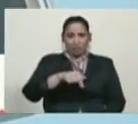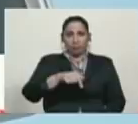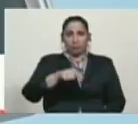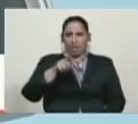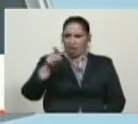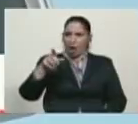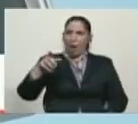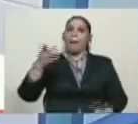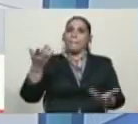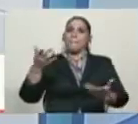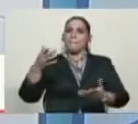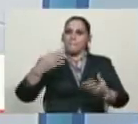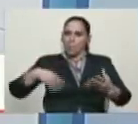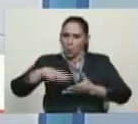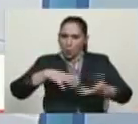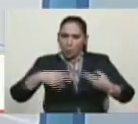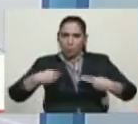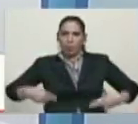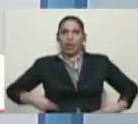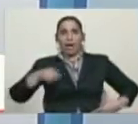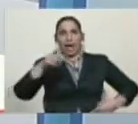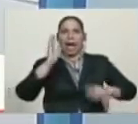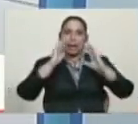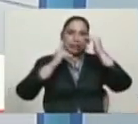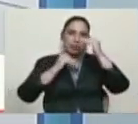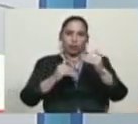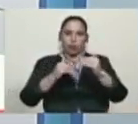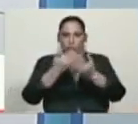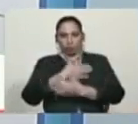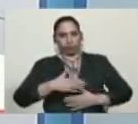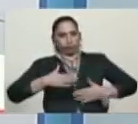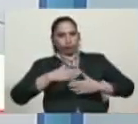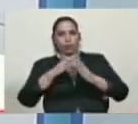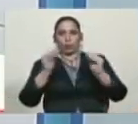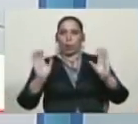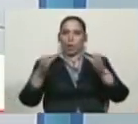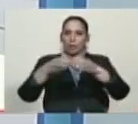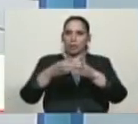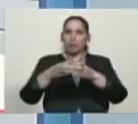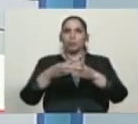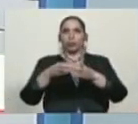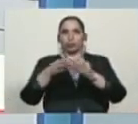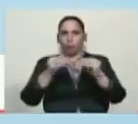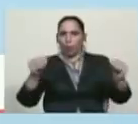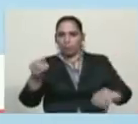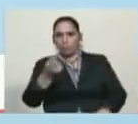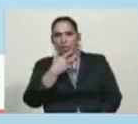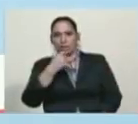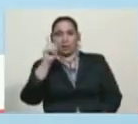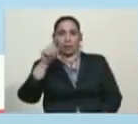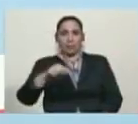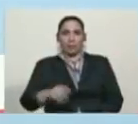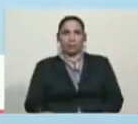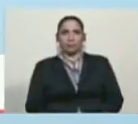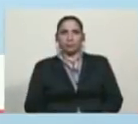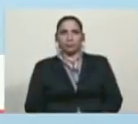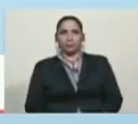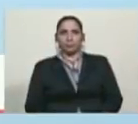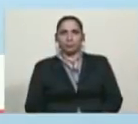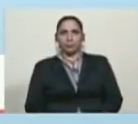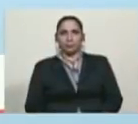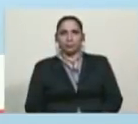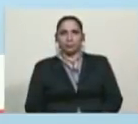atención de calidad dotada con todo estos equipos y al mismo tiempo con los medicamentos también está siendo reforzado